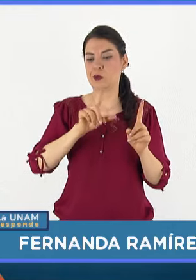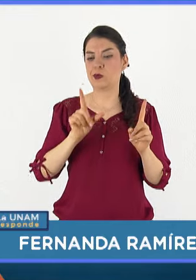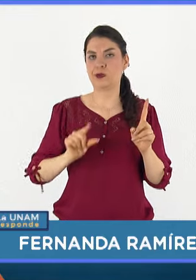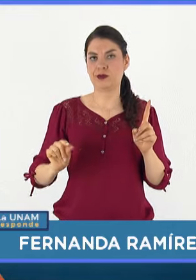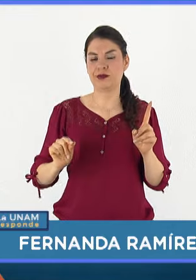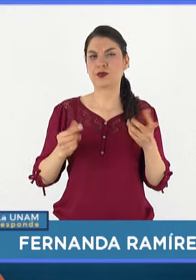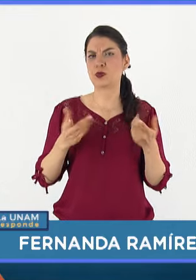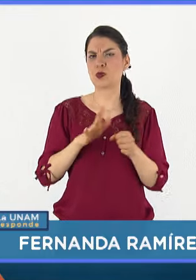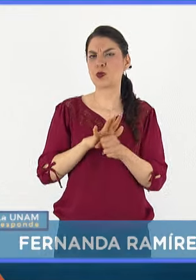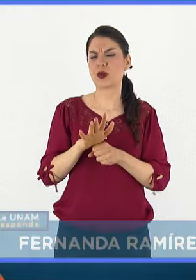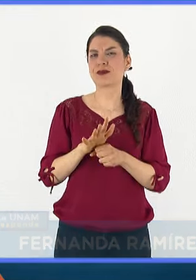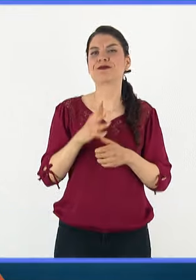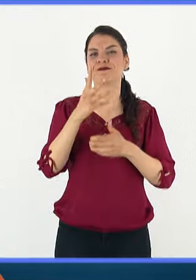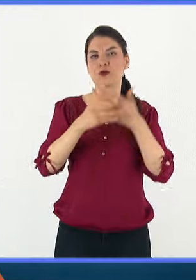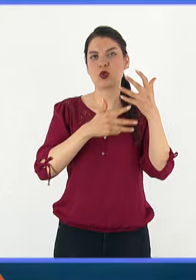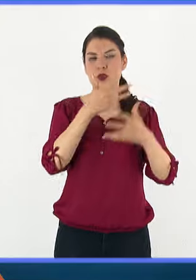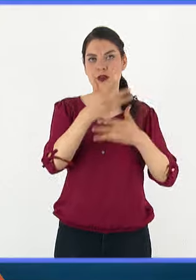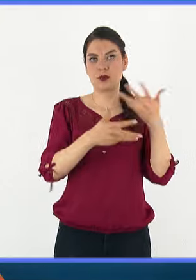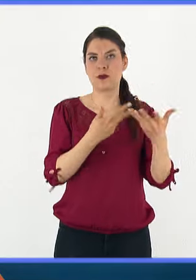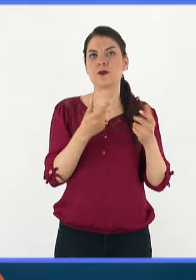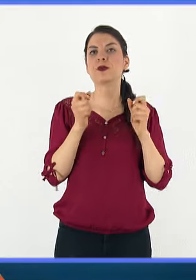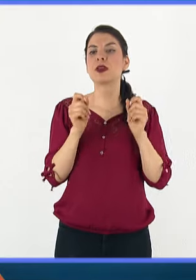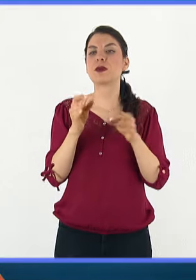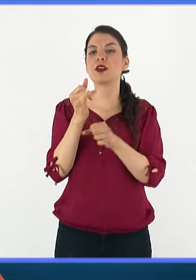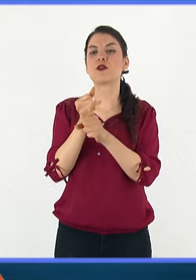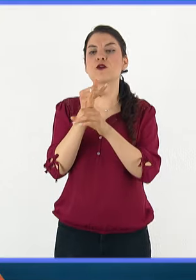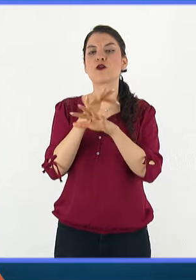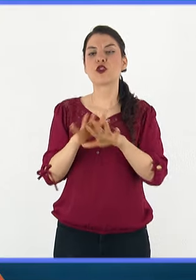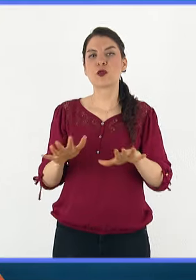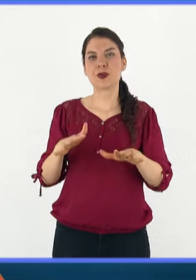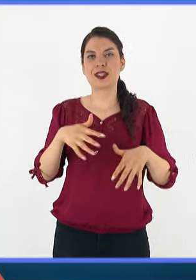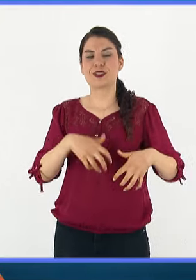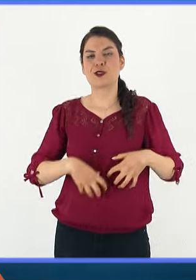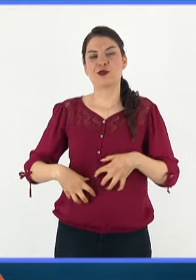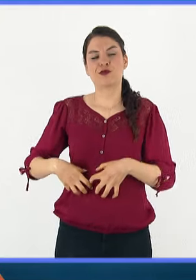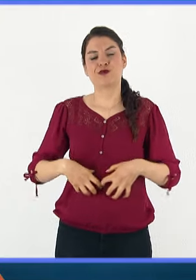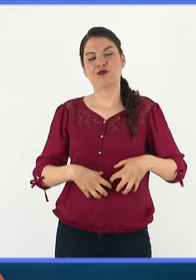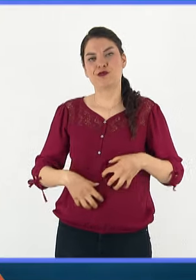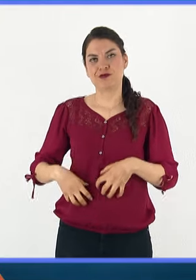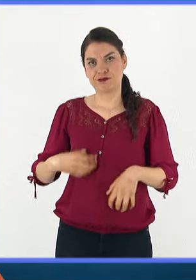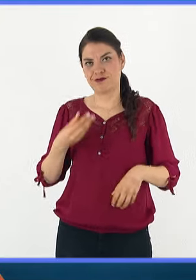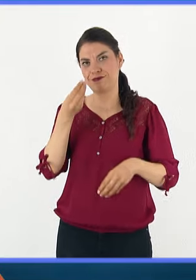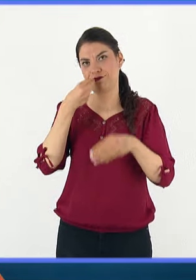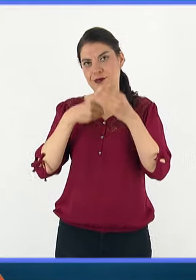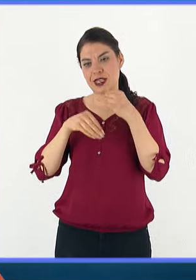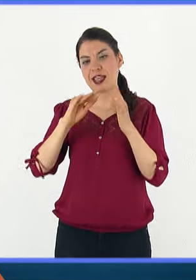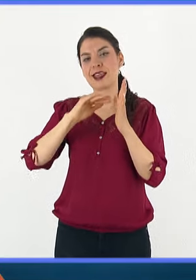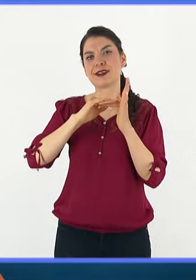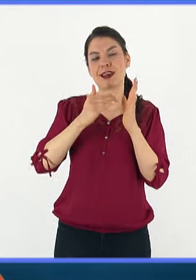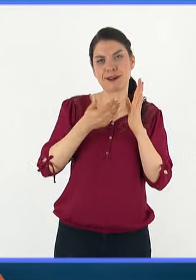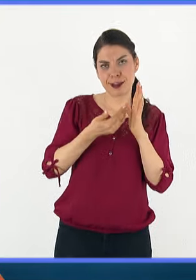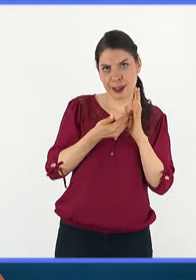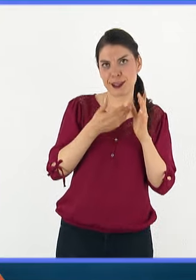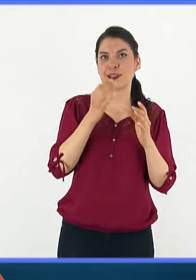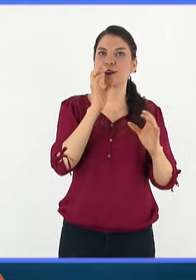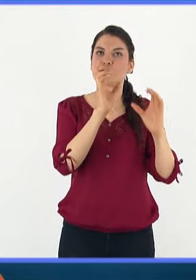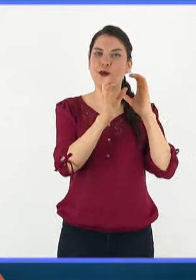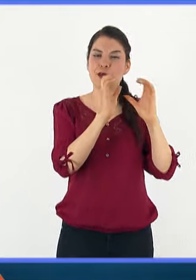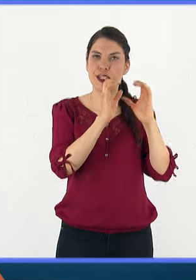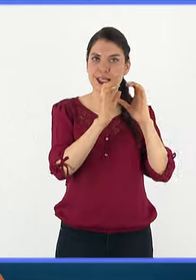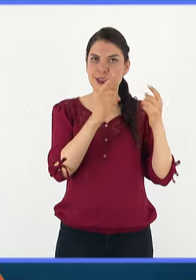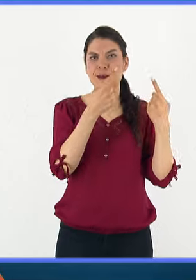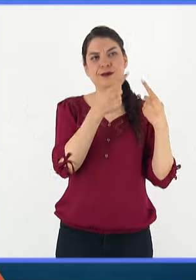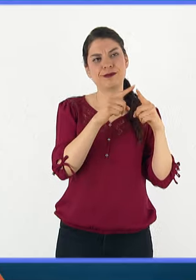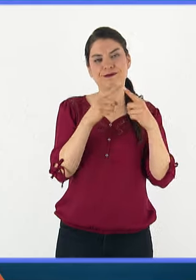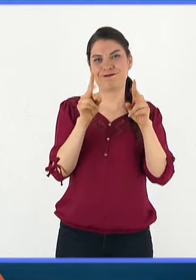violencia además les tenemos información de nutrición en armonía digestiva sobre estrategias de comunicación con UNAM global TV y